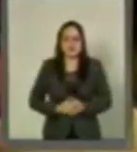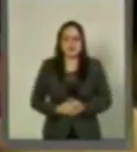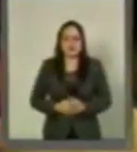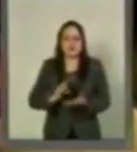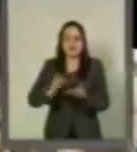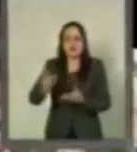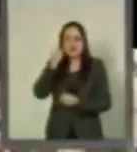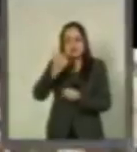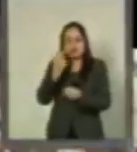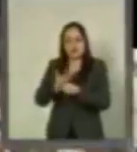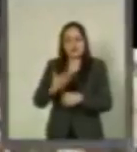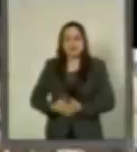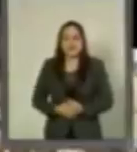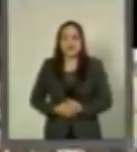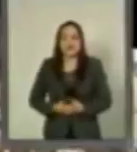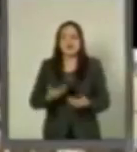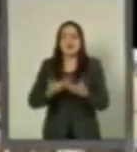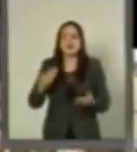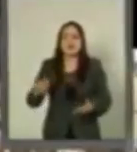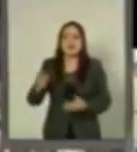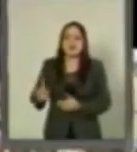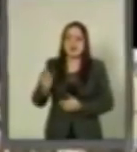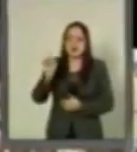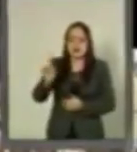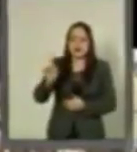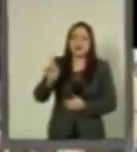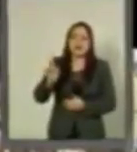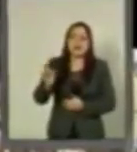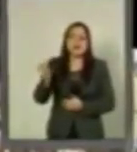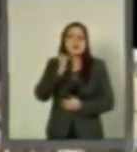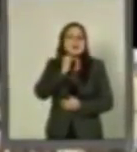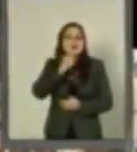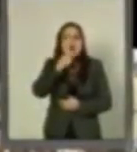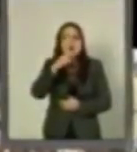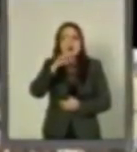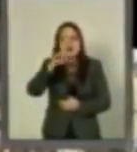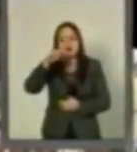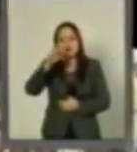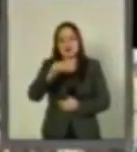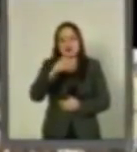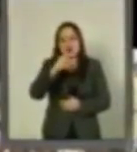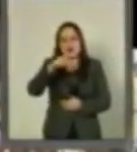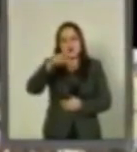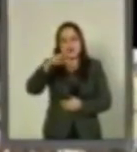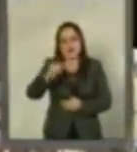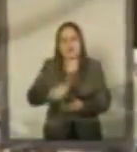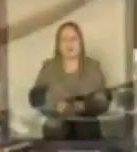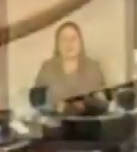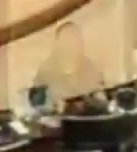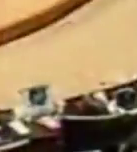Gracias, secretario. Tiene el uso de la palabra el senador Ernesto Gándara.